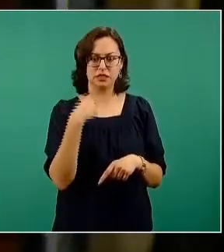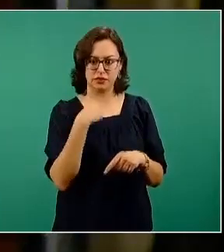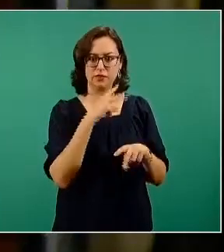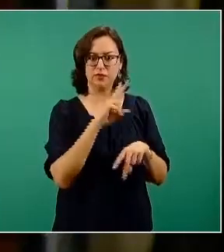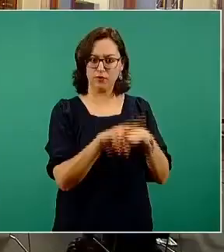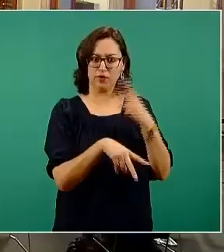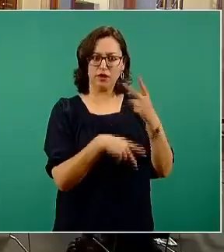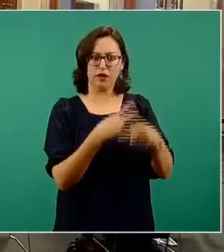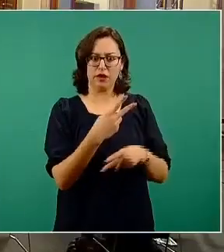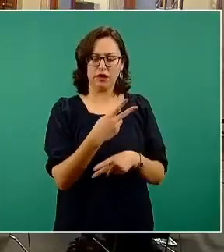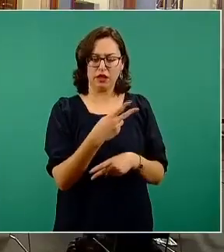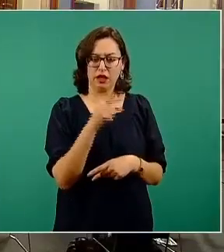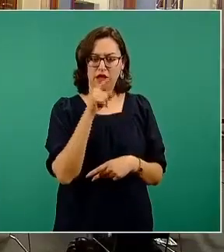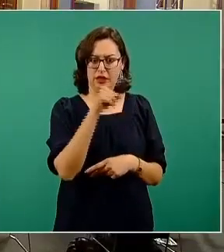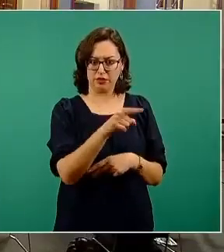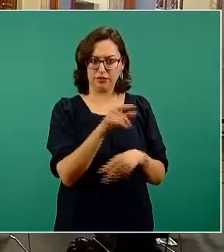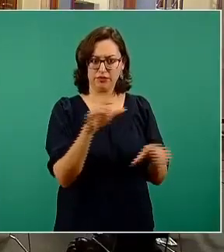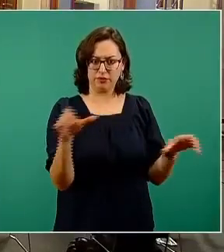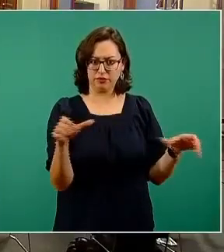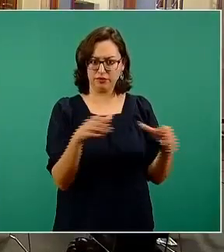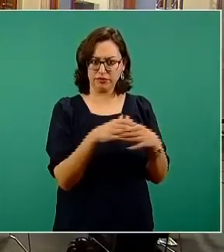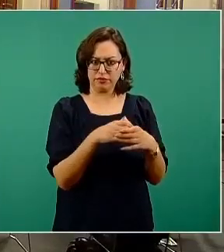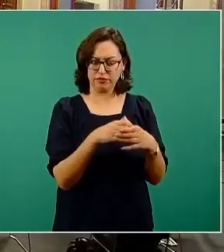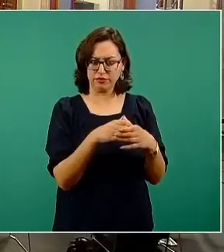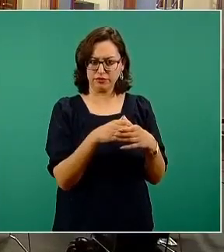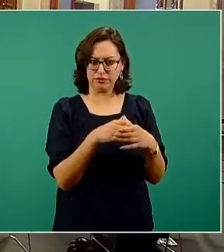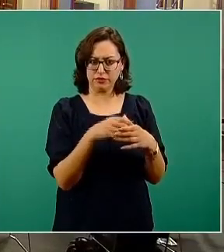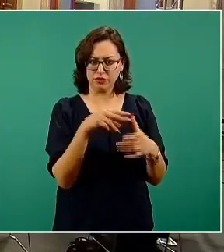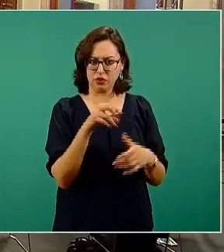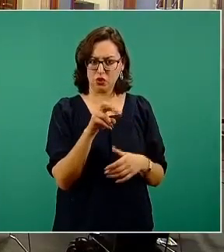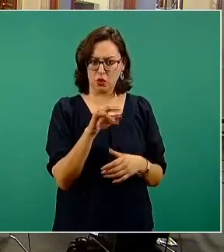en la comunidad de Mier y Noriega, del municipio.